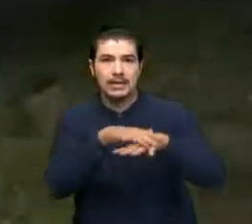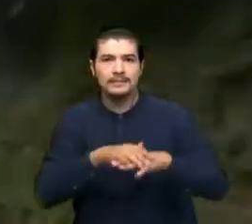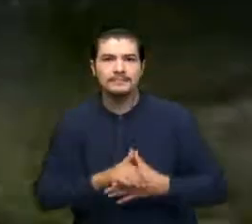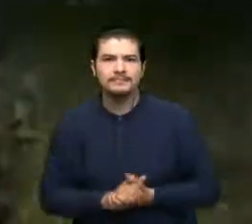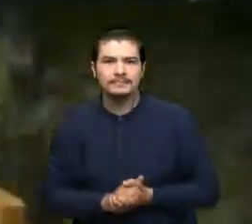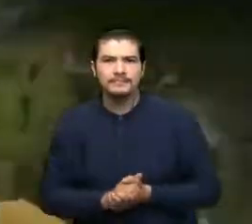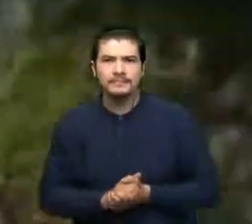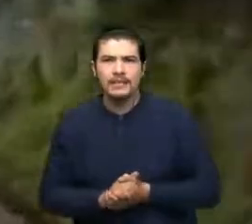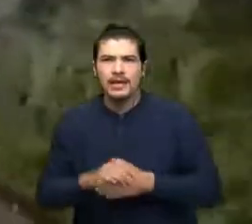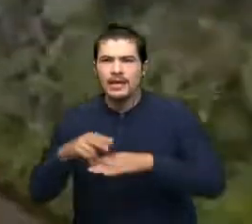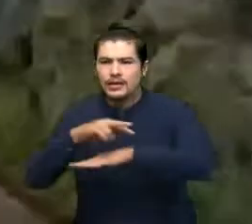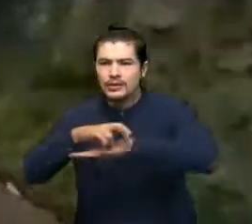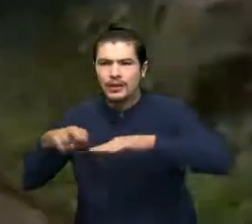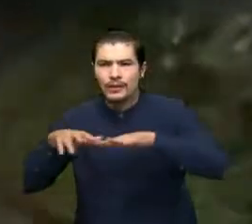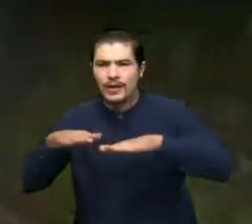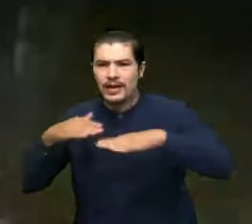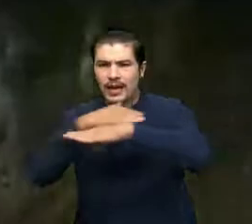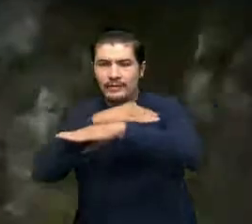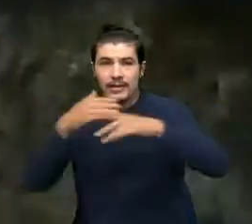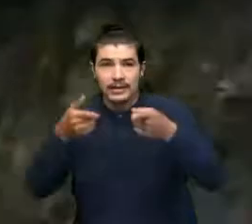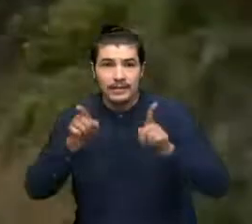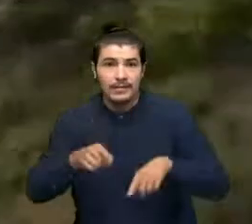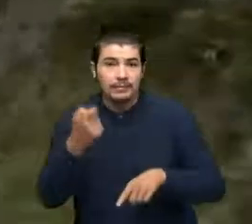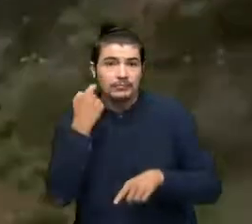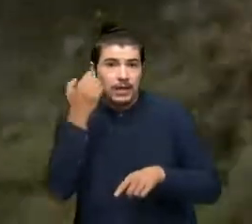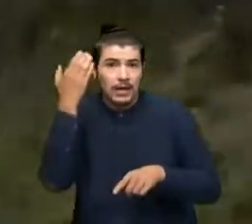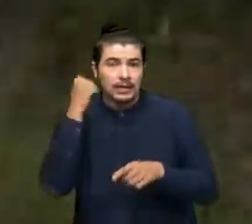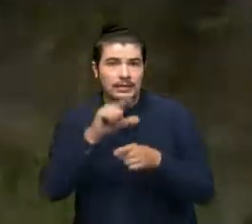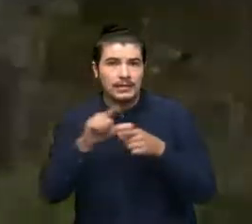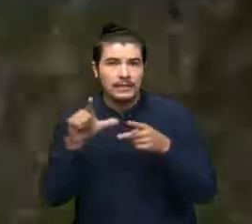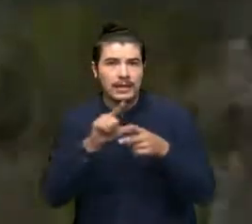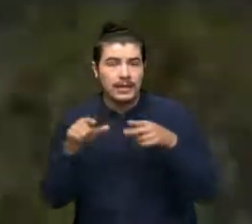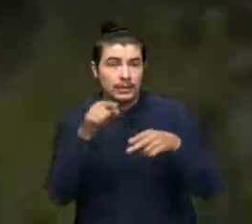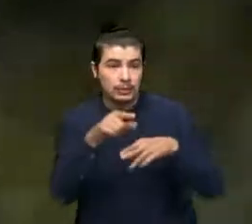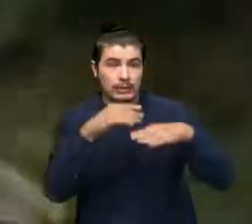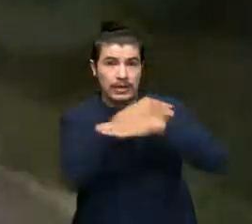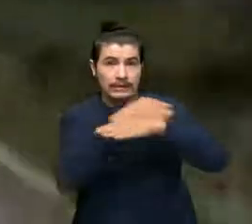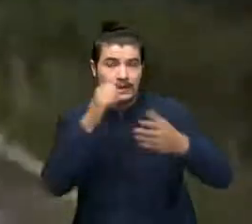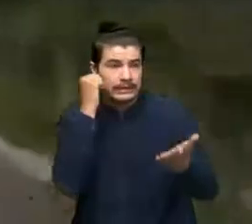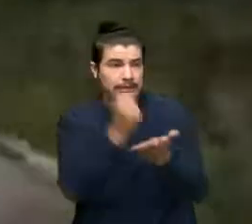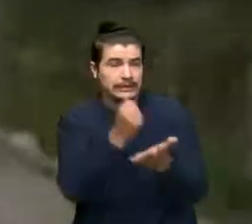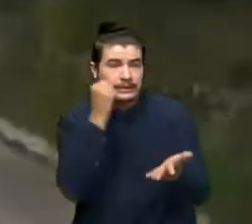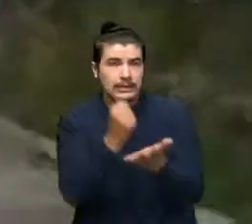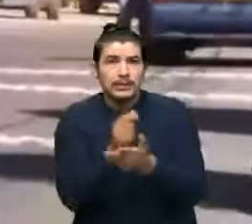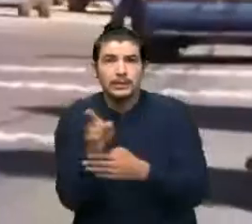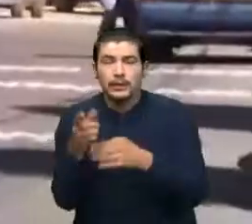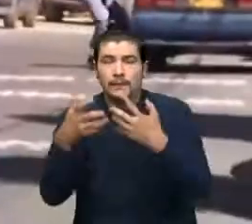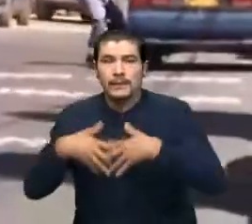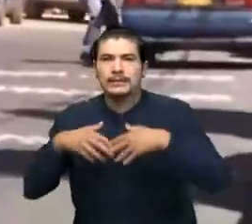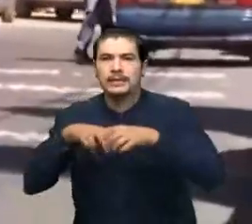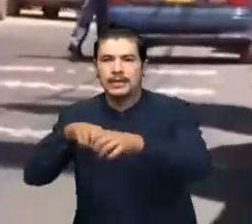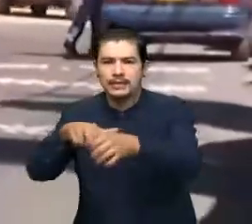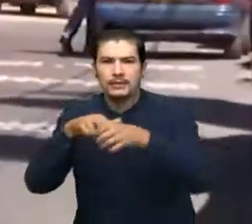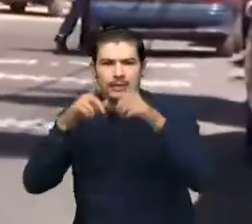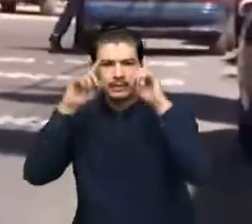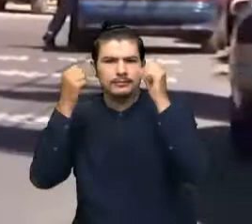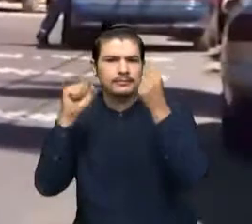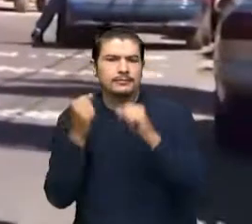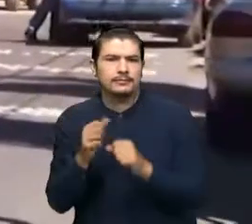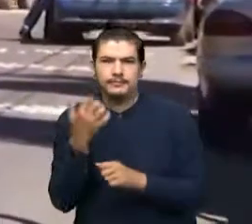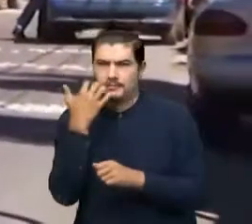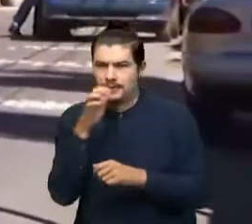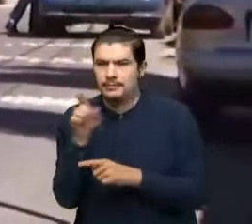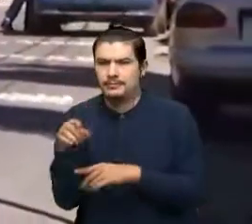Los atracos en la vía y hasta asesinatos registrados en las últimas semanas han aumentado la preocupación entre el gremio transportador, especialmente los que frecuentan las